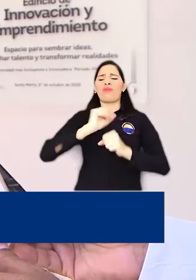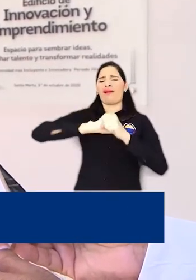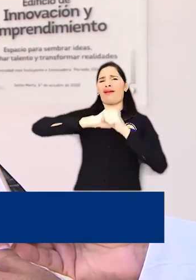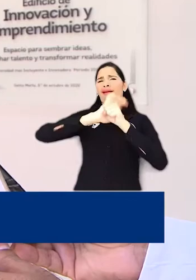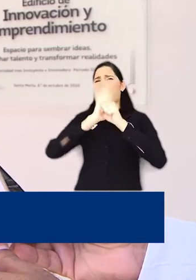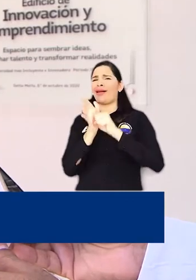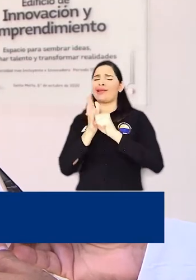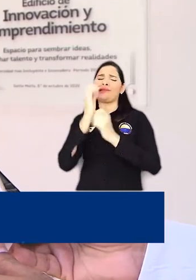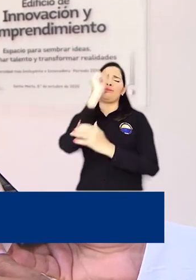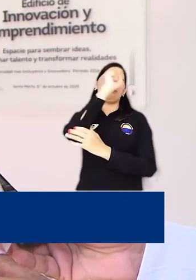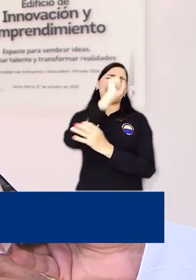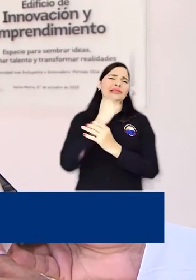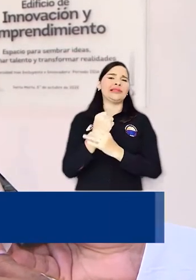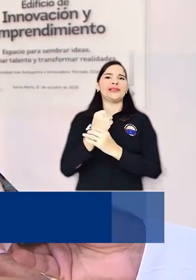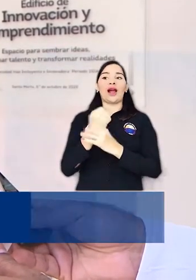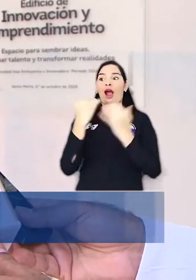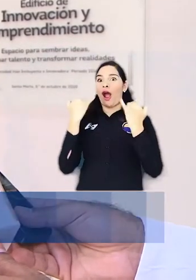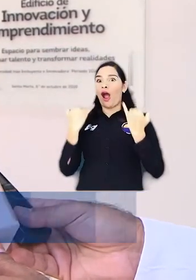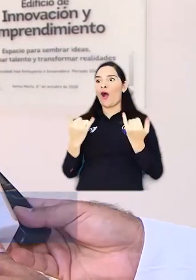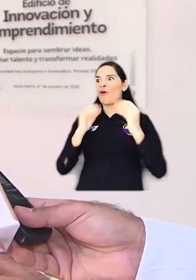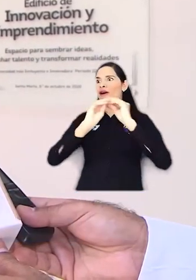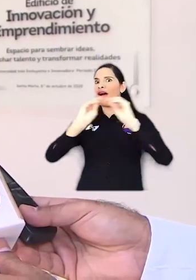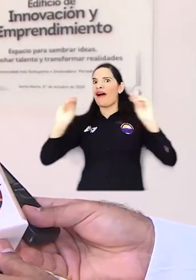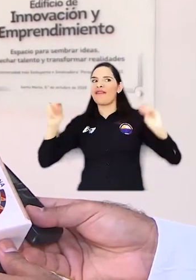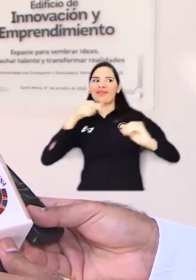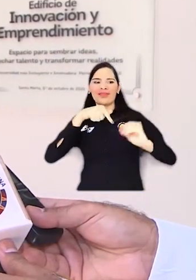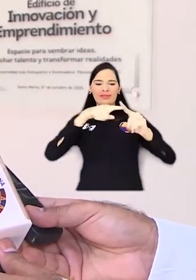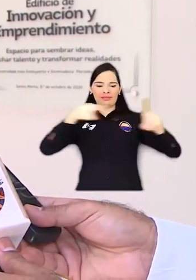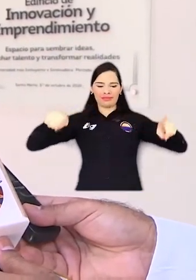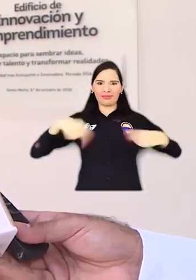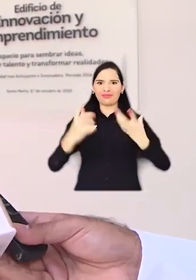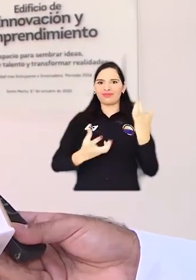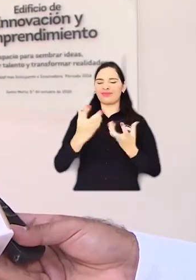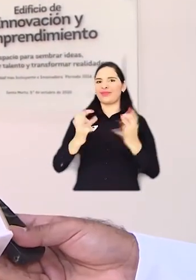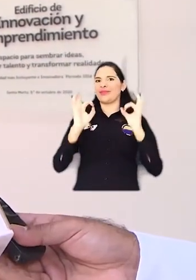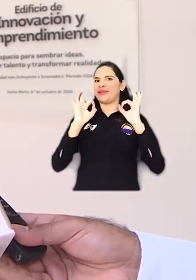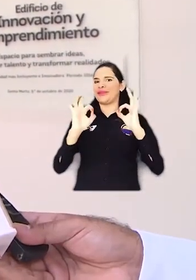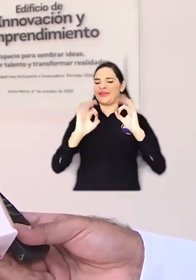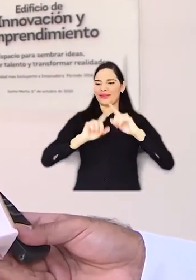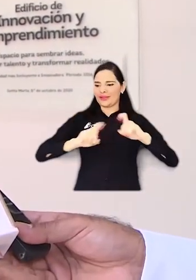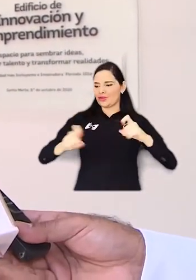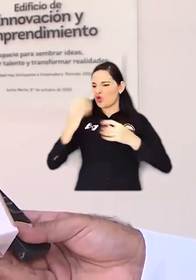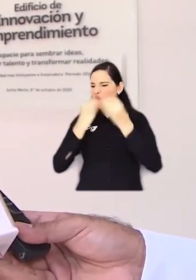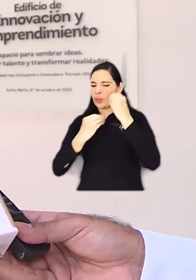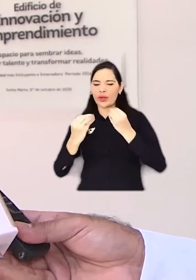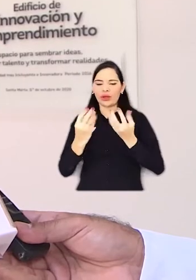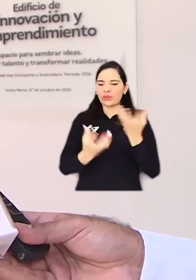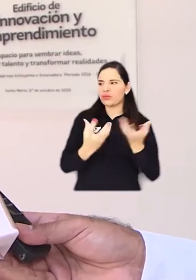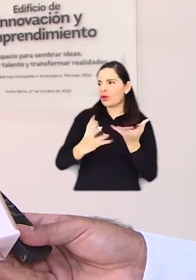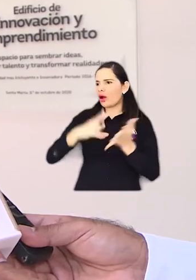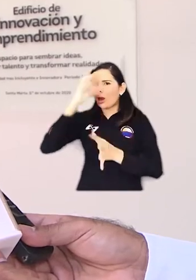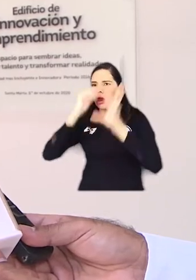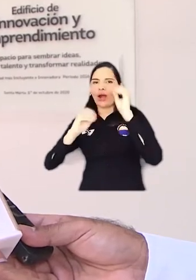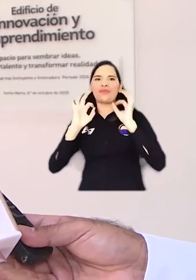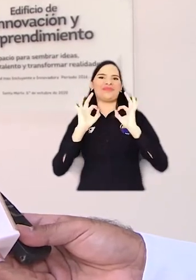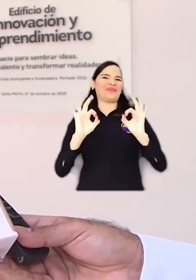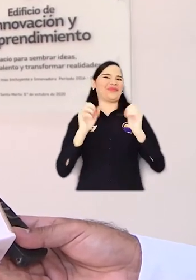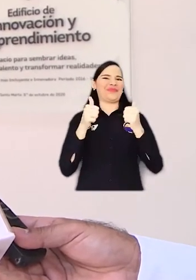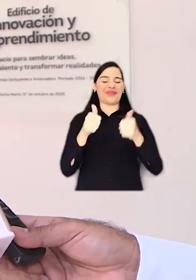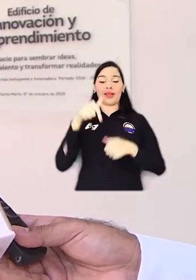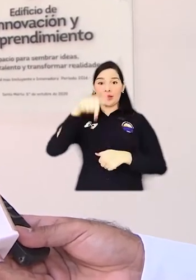noticia será muy buen recibida por esta industria gastronómica que lo necesita. Entonces estamos muy motivados, esperanzados de que este